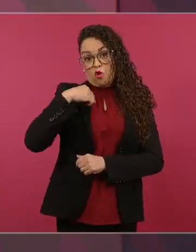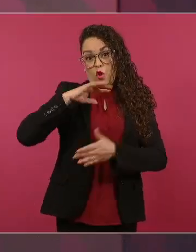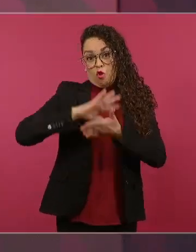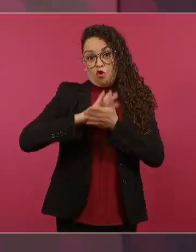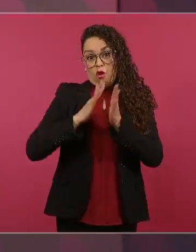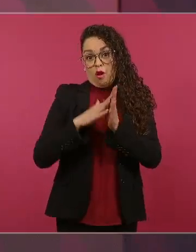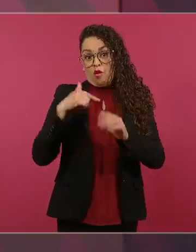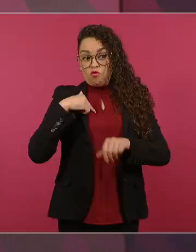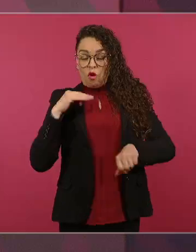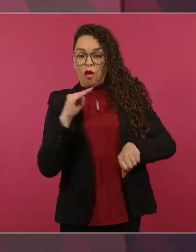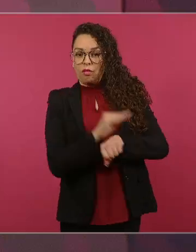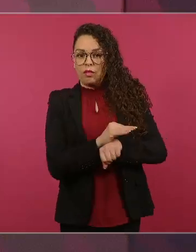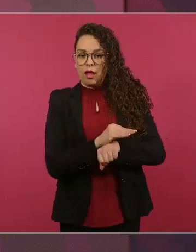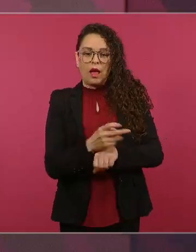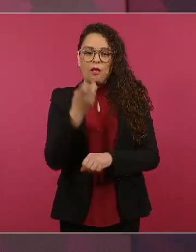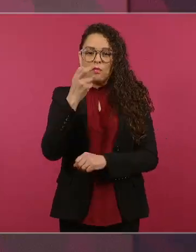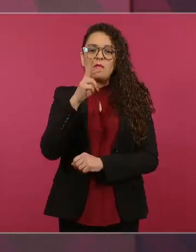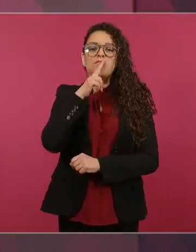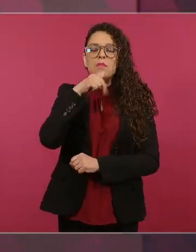tomé la decisión